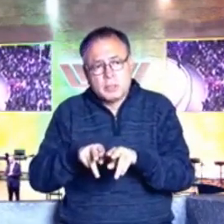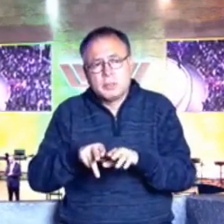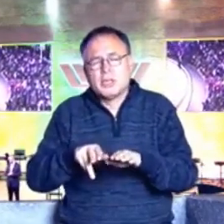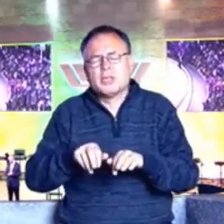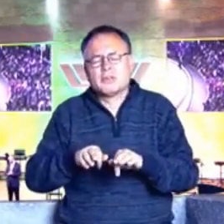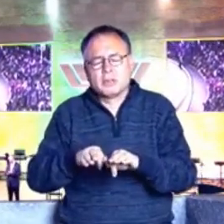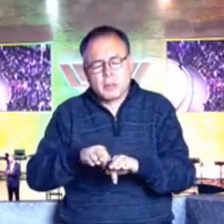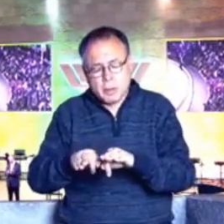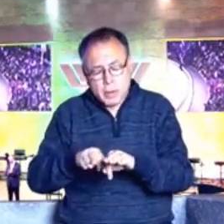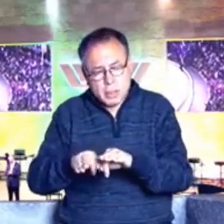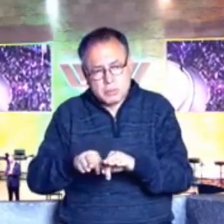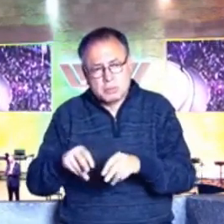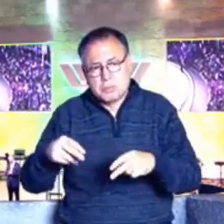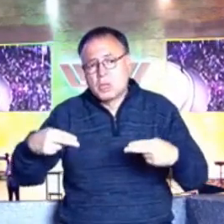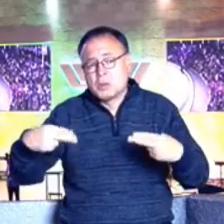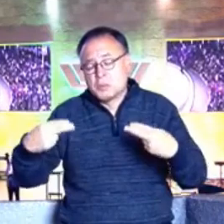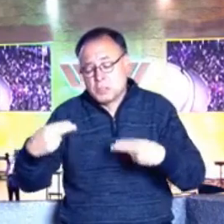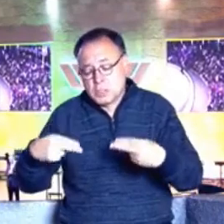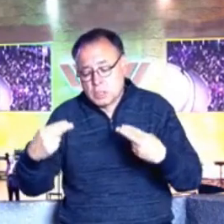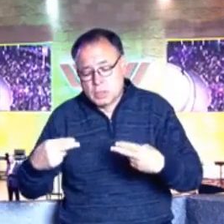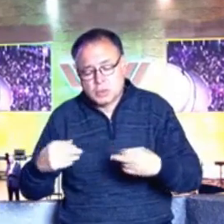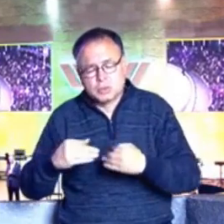de lo que yo